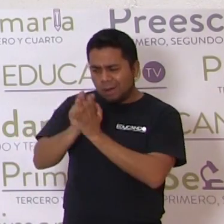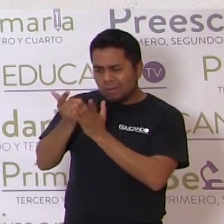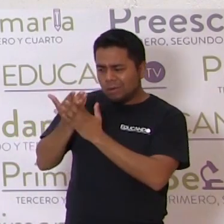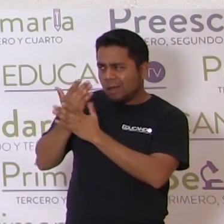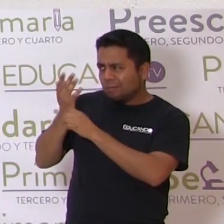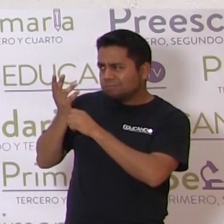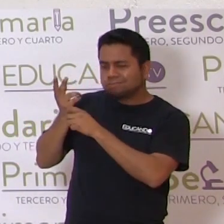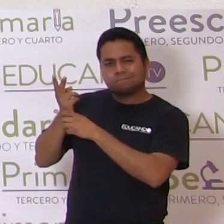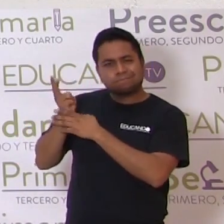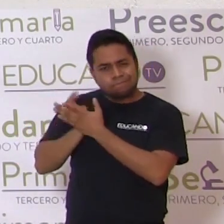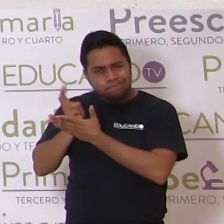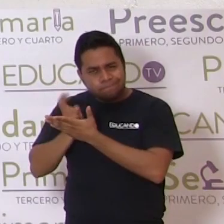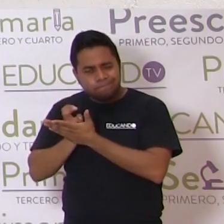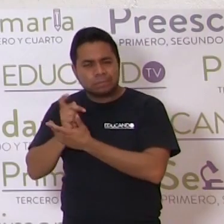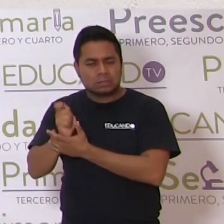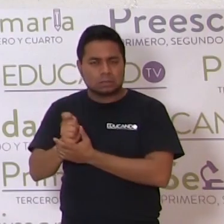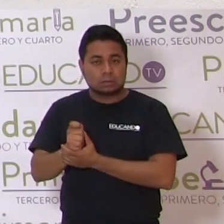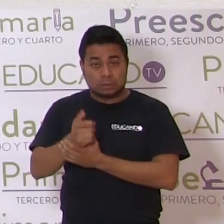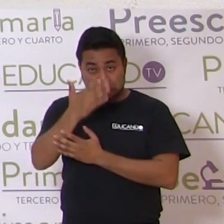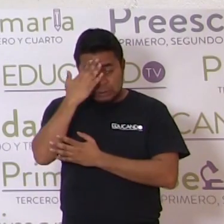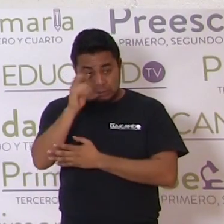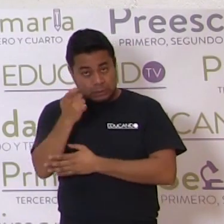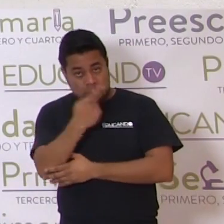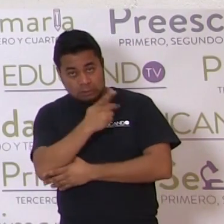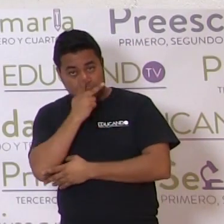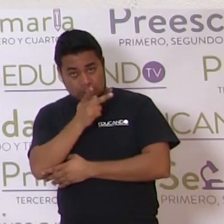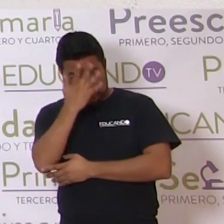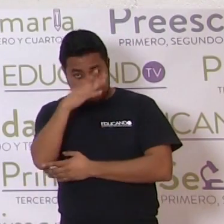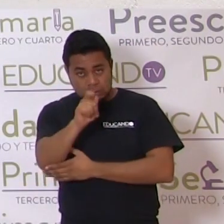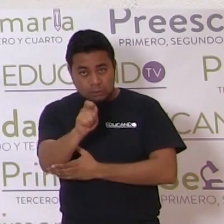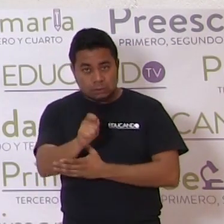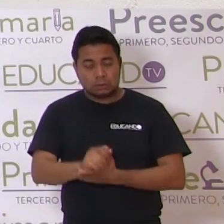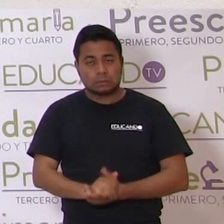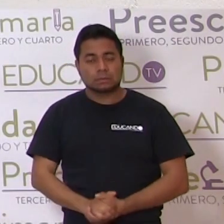Bibliografía. ¿Saben lo que es una bibliografía?